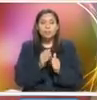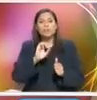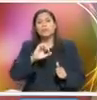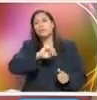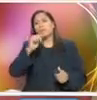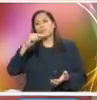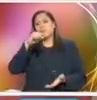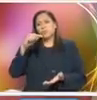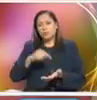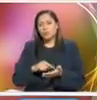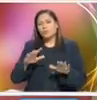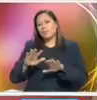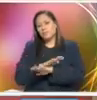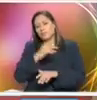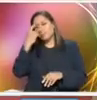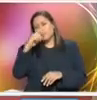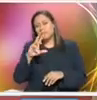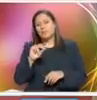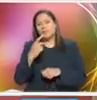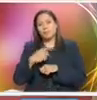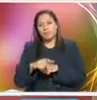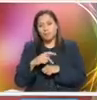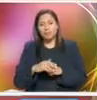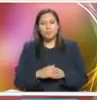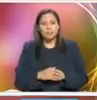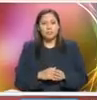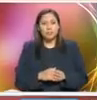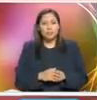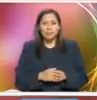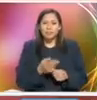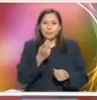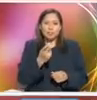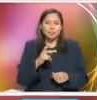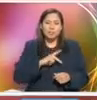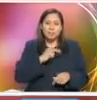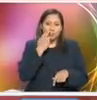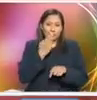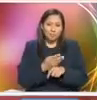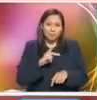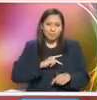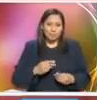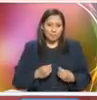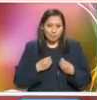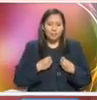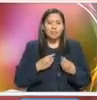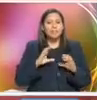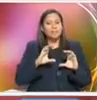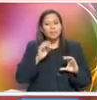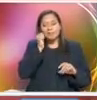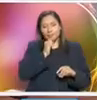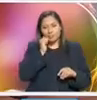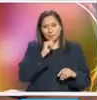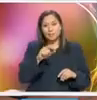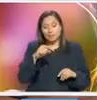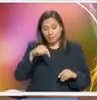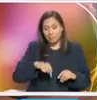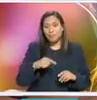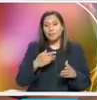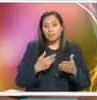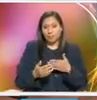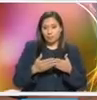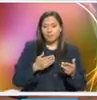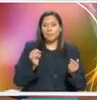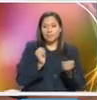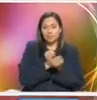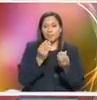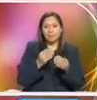tus rutas para no tener un riesgo adicional, que es parte, en ese sentido, de nuestra responsabilidad, ¿no? Es correcto. Irnos cuidando. Bueno, aquí la tecnología juega